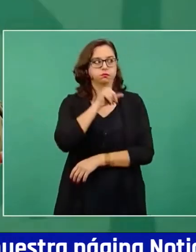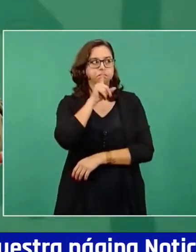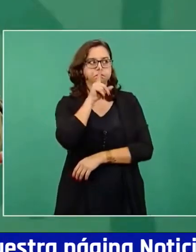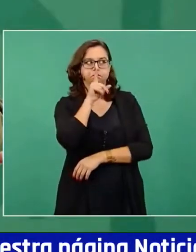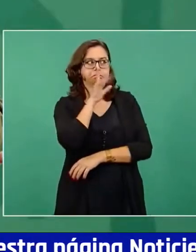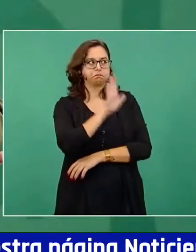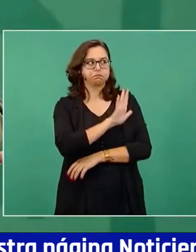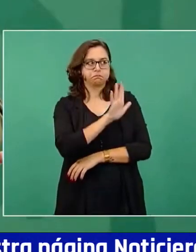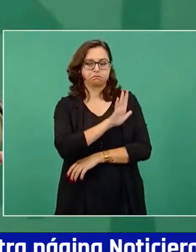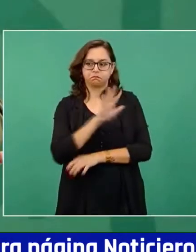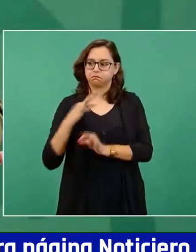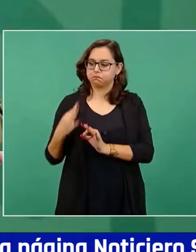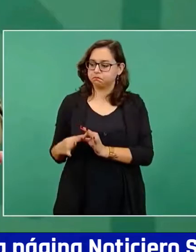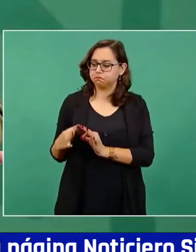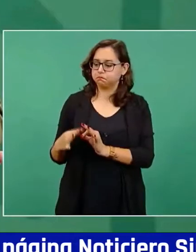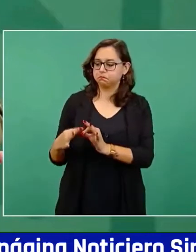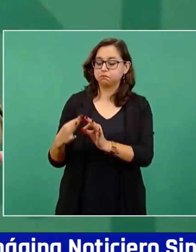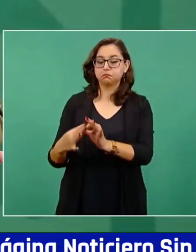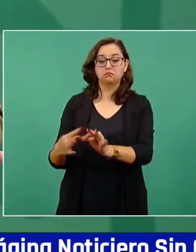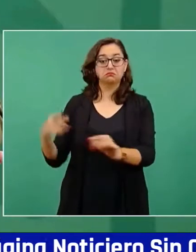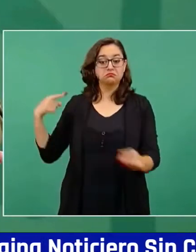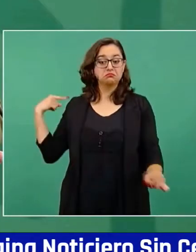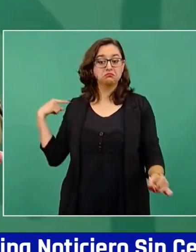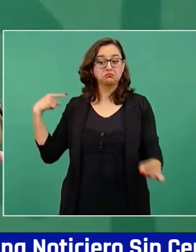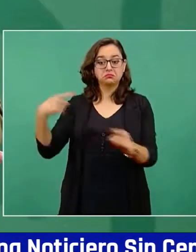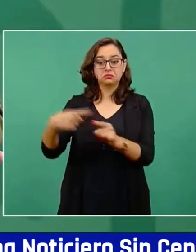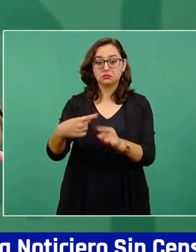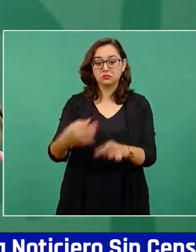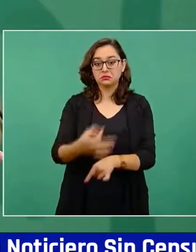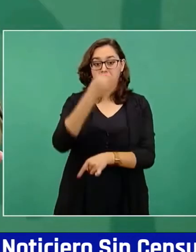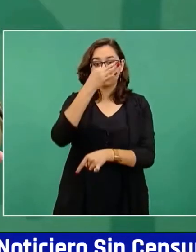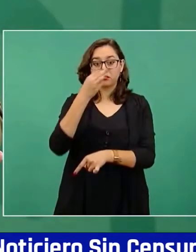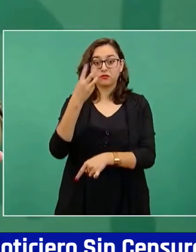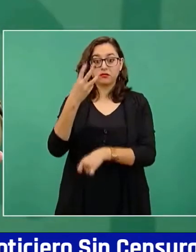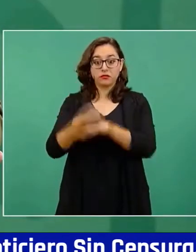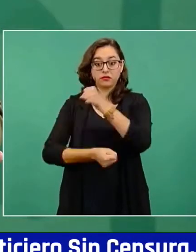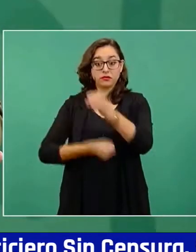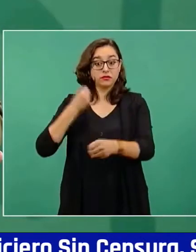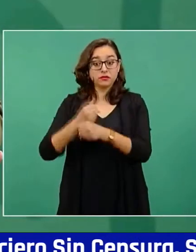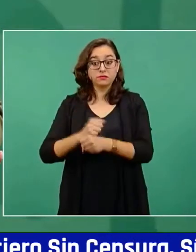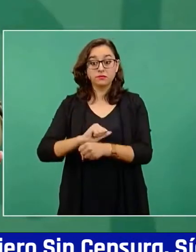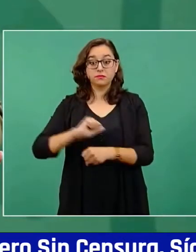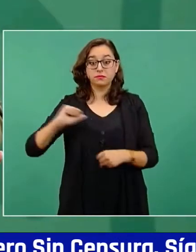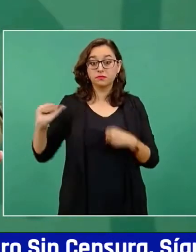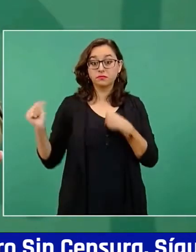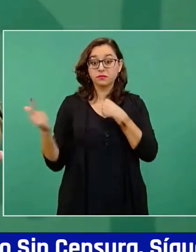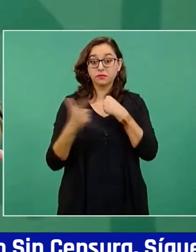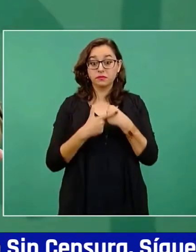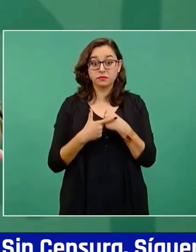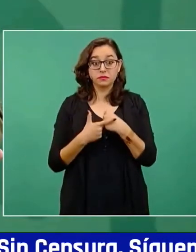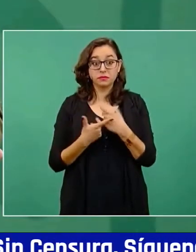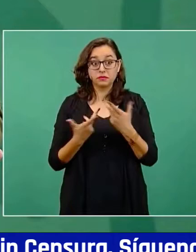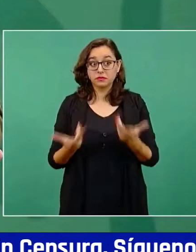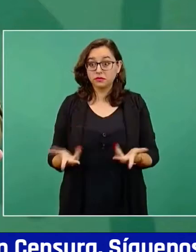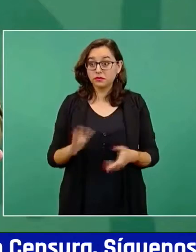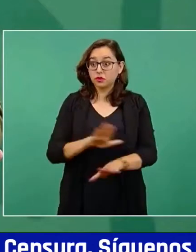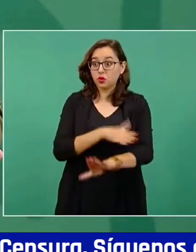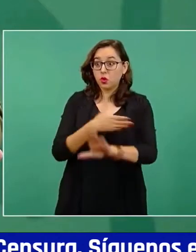fecha no tenemos ninguna recomendación generada por las